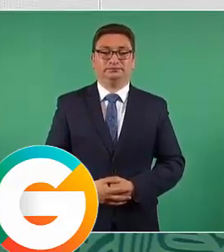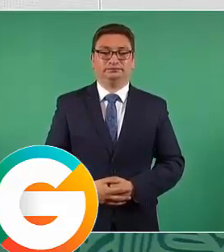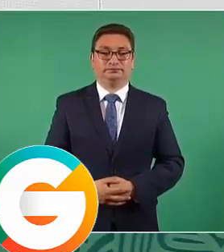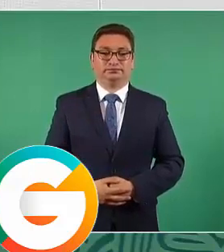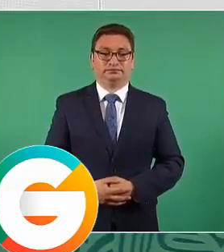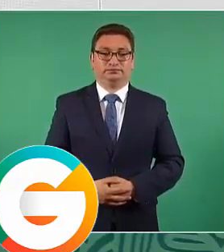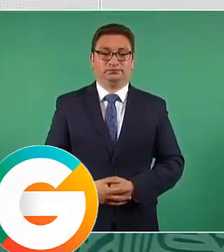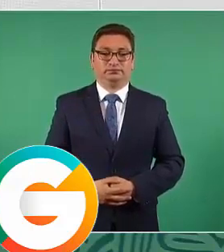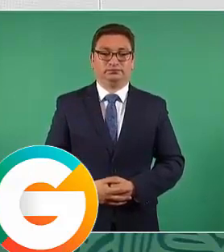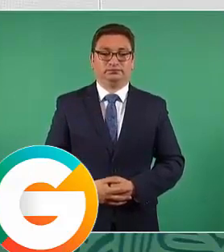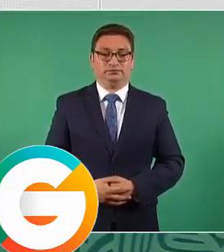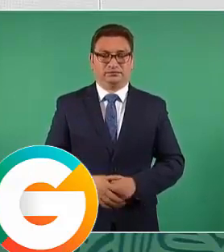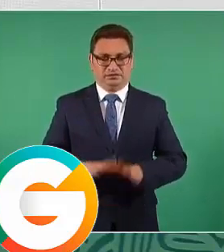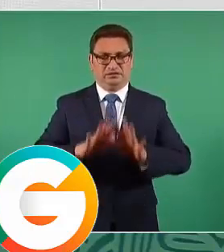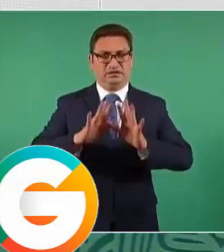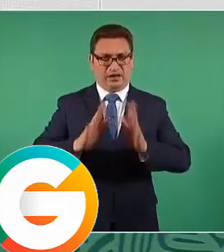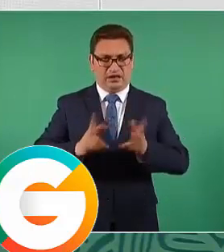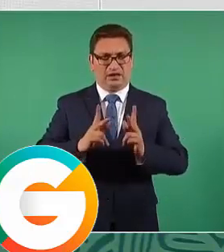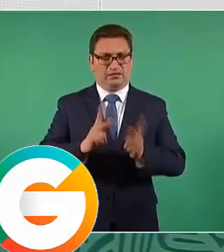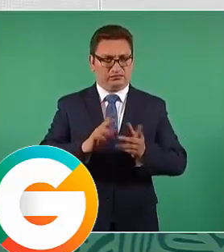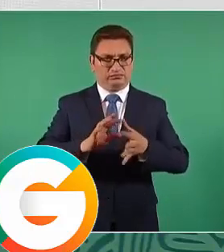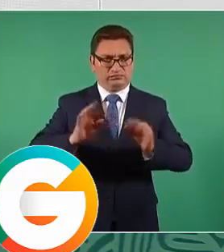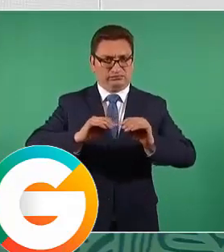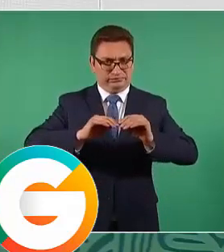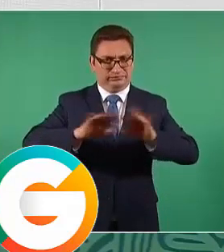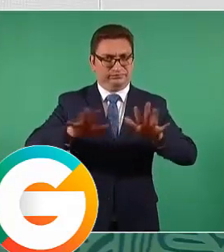Como que ya es tiempo de hablar